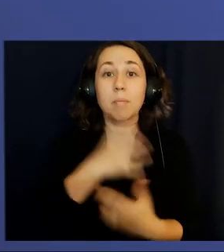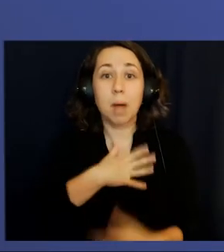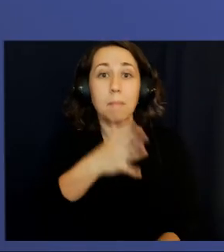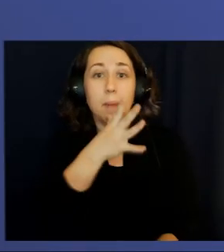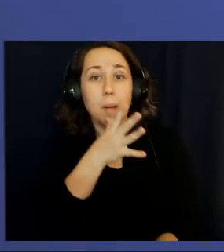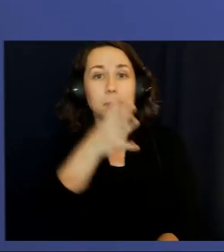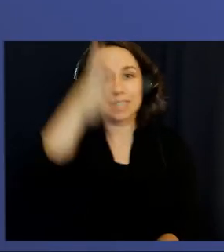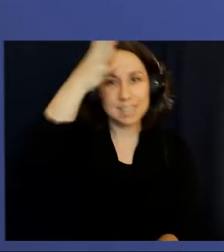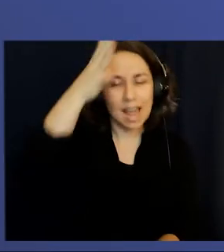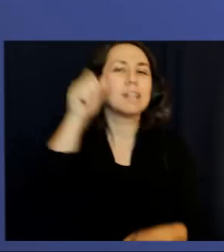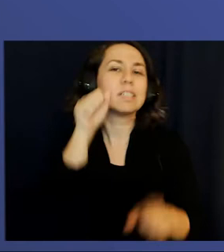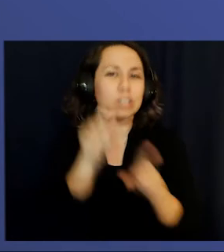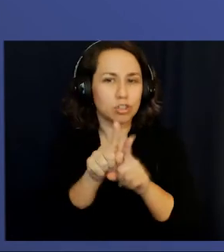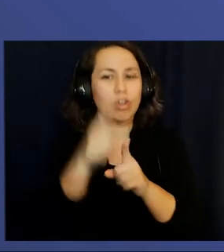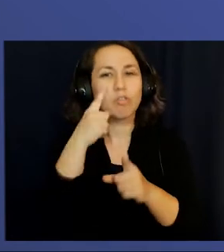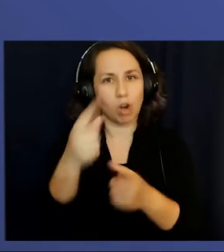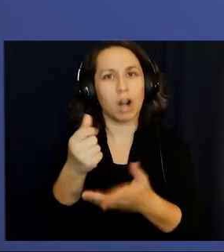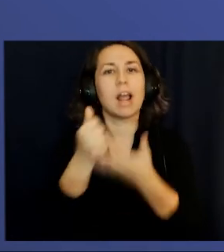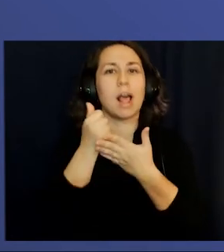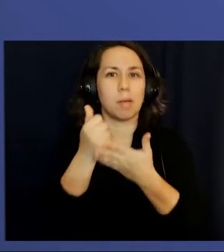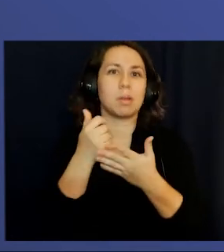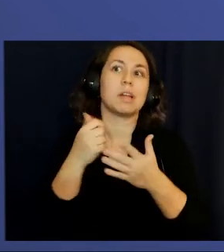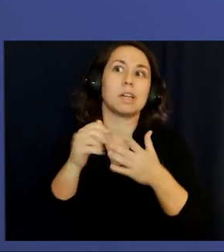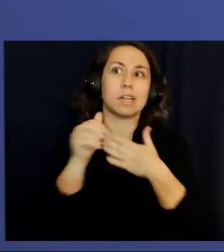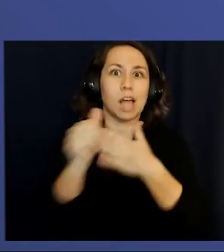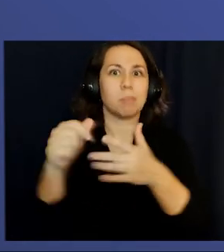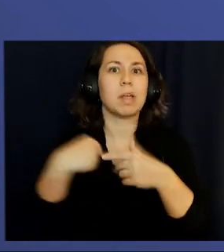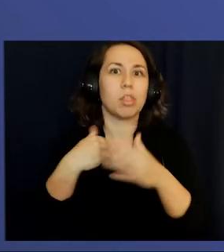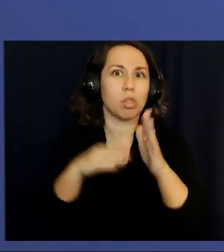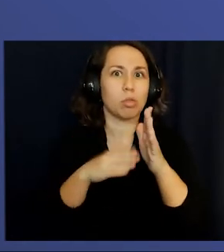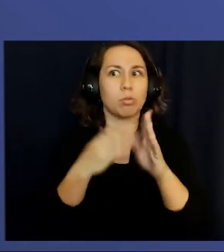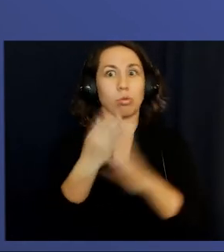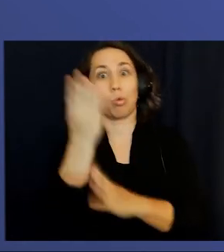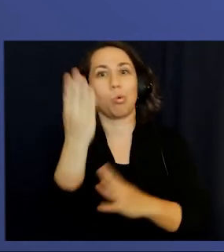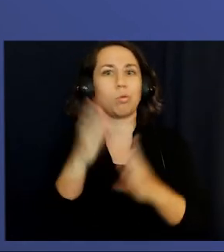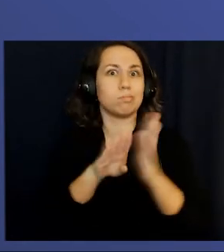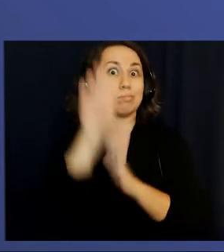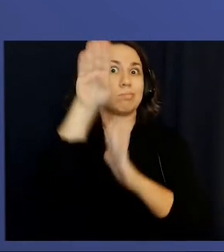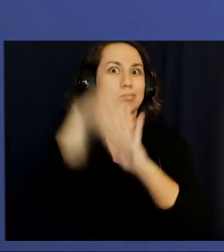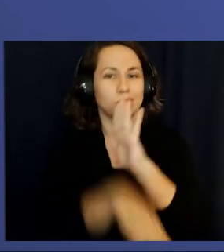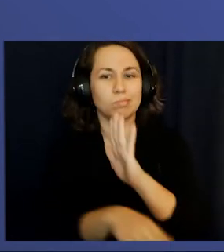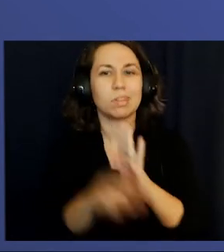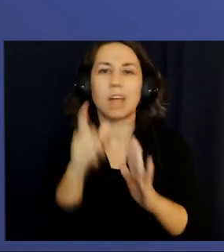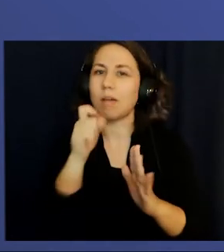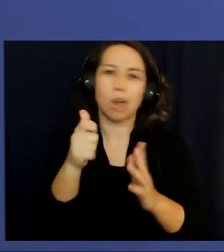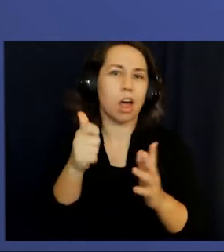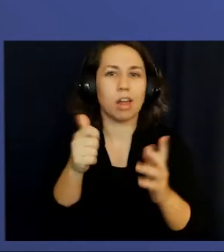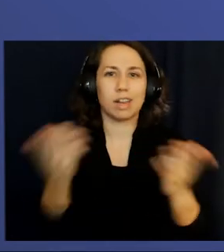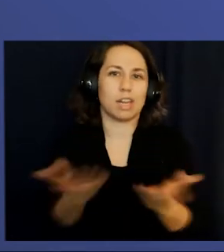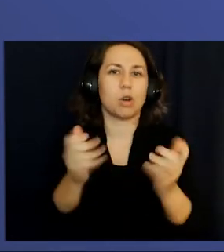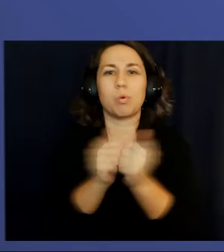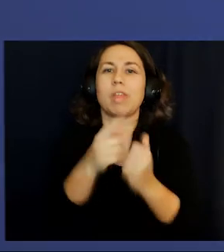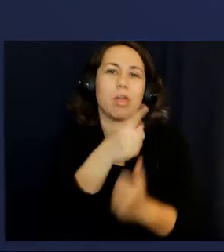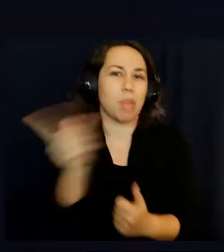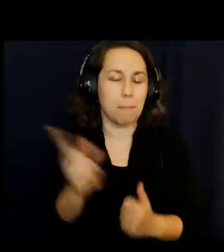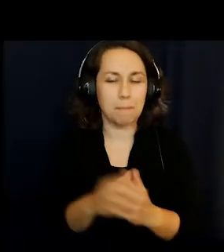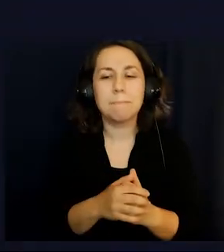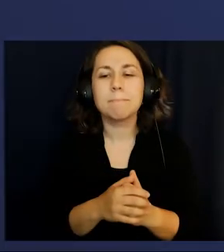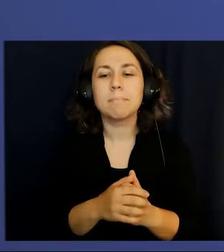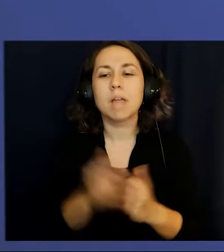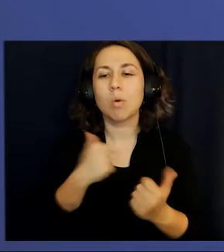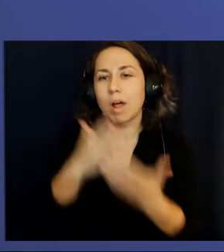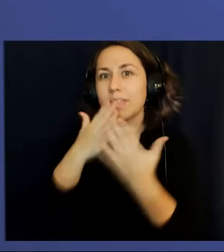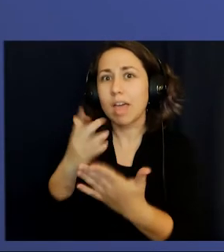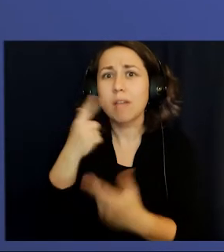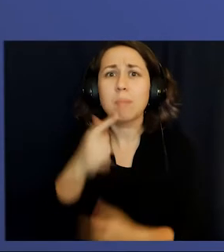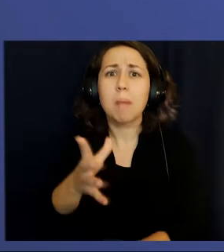Gracias a mi mamá, mi papá, mi hermana por apoyarme y guiarme en los altibajos de mi vida. No estaría donde estoy sin ellos.